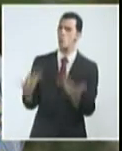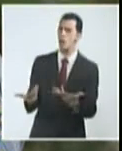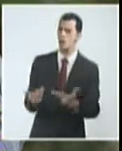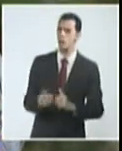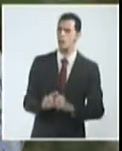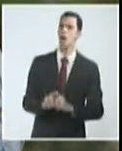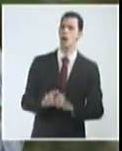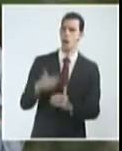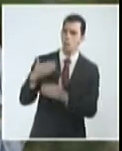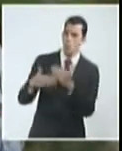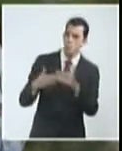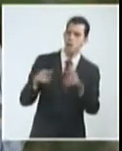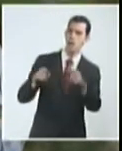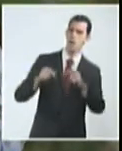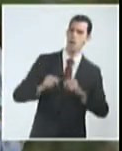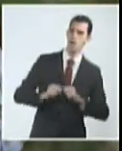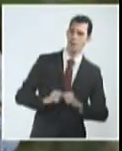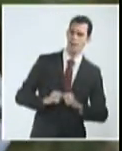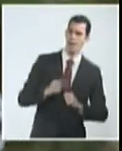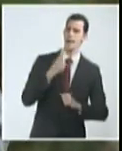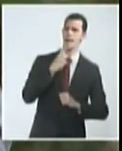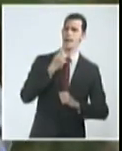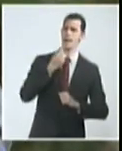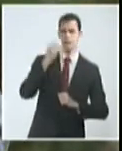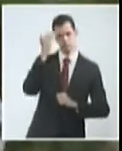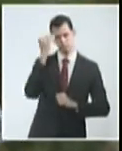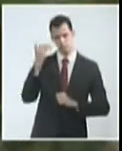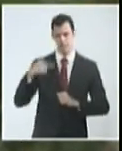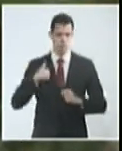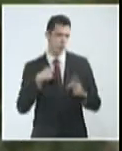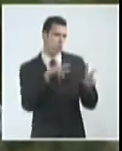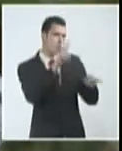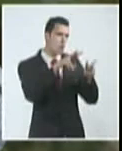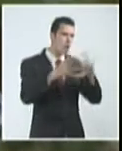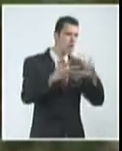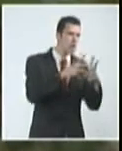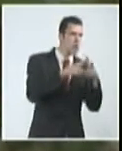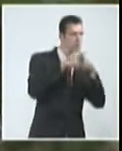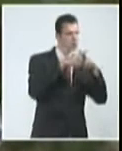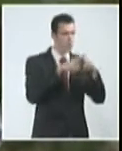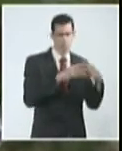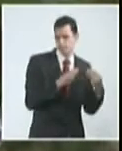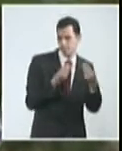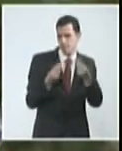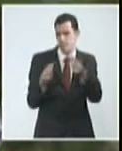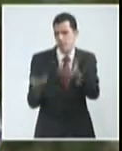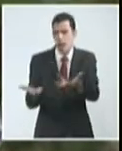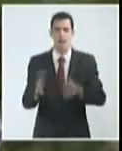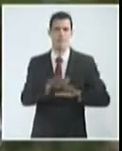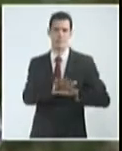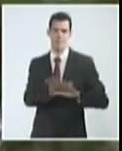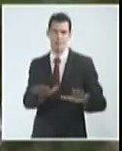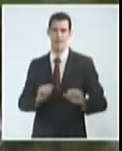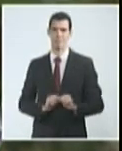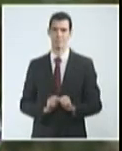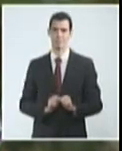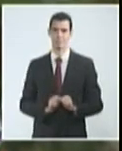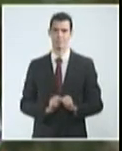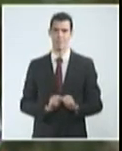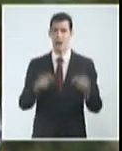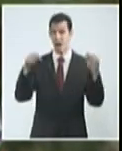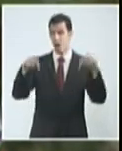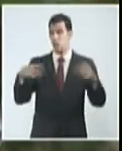sea sostenible, con lo que estamos diseñando ahora y que hay un grupo de académicos, de